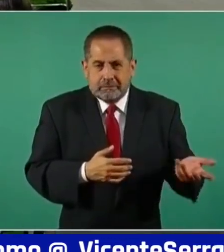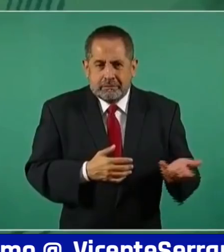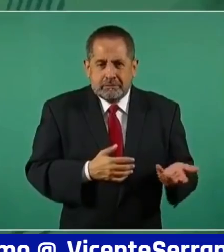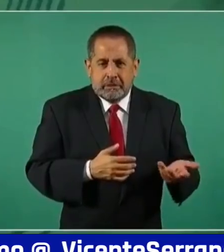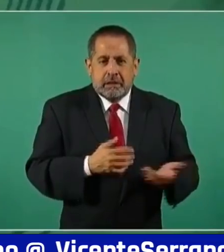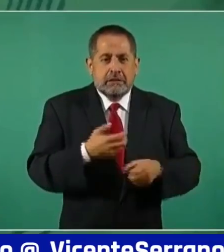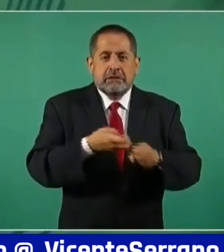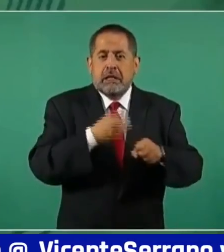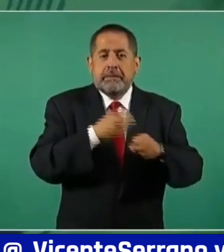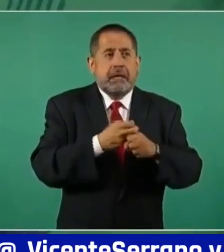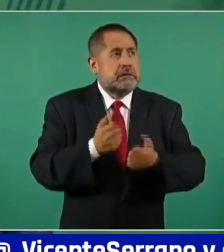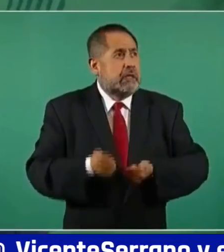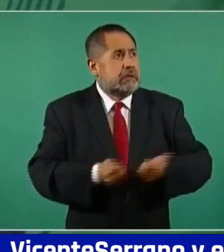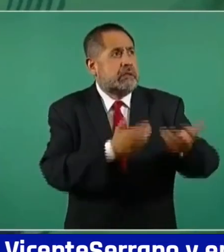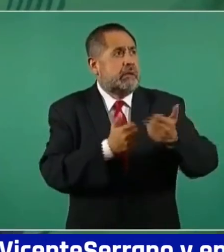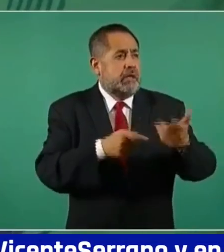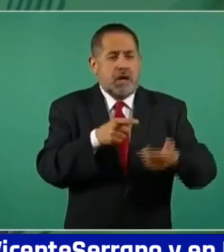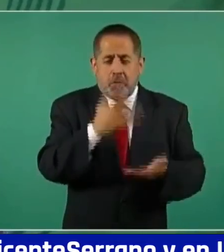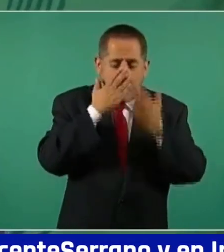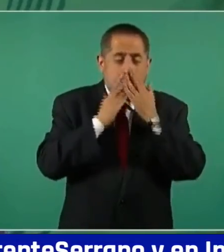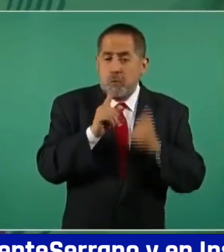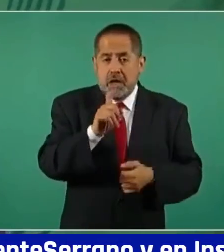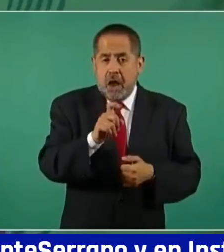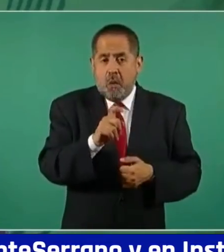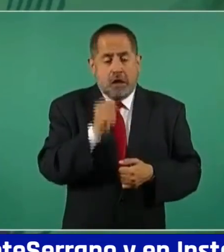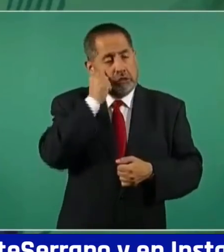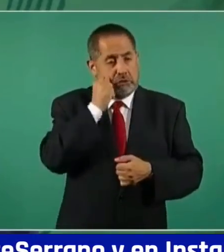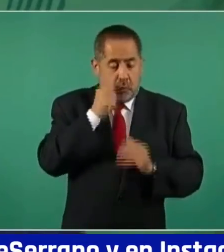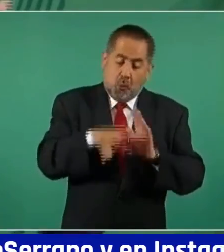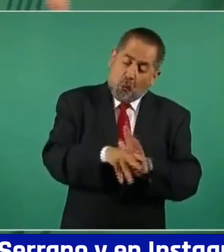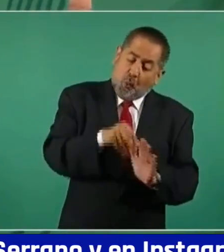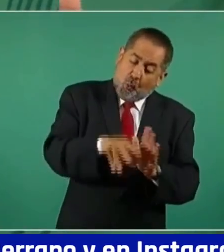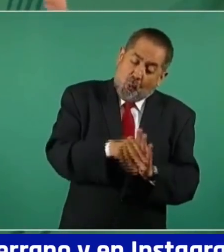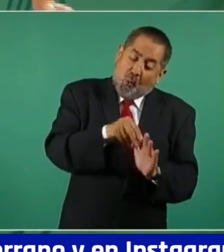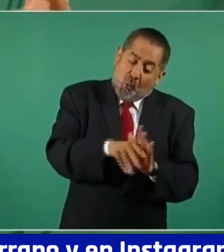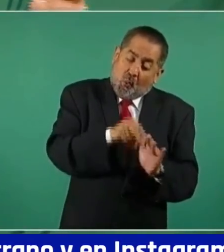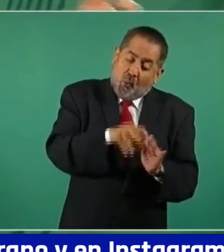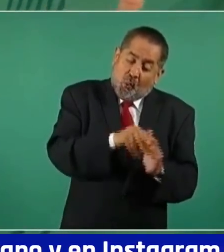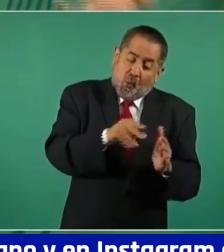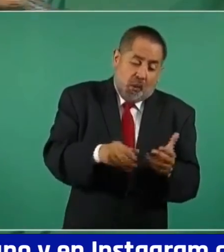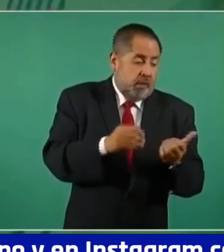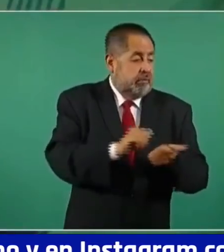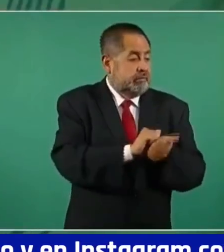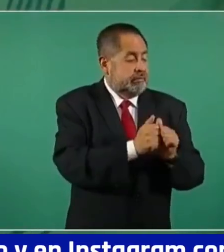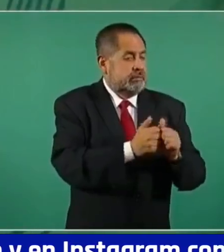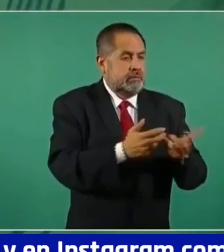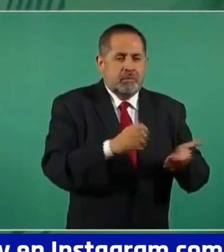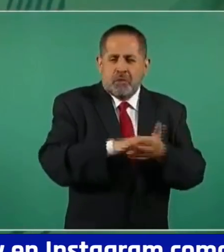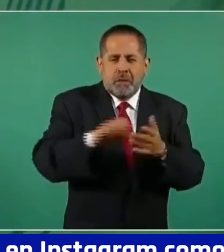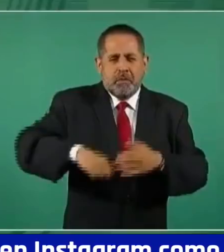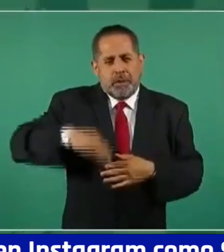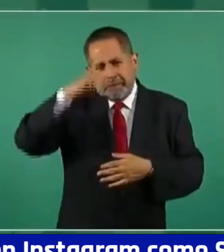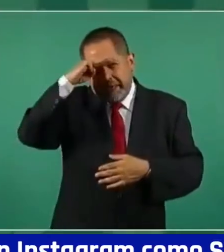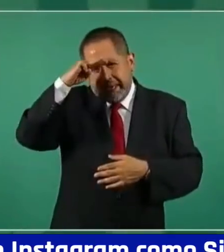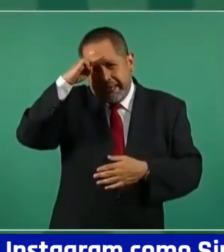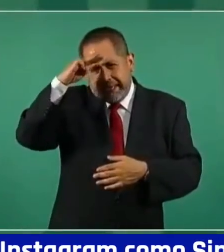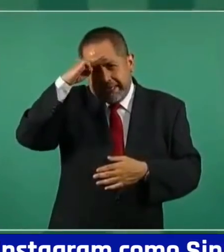cerveza, donde no hay agua. En el caso de Mexicali,